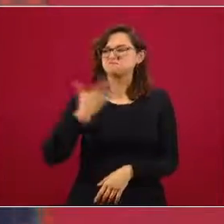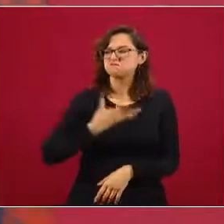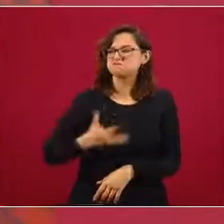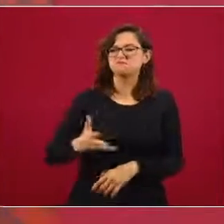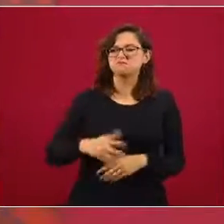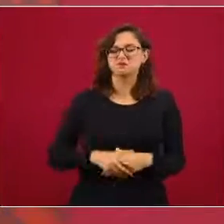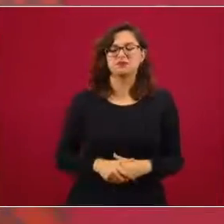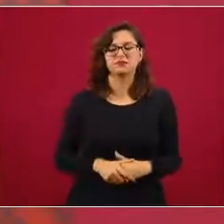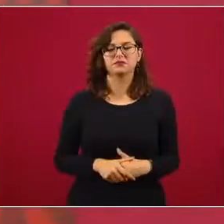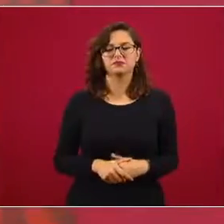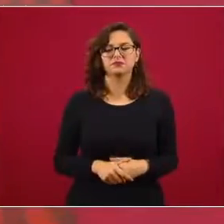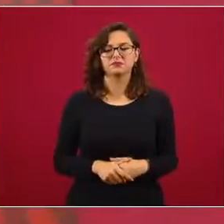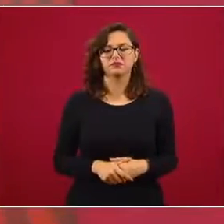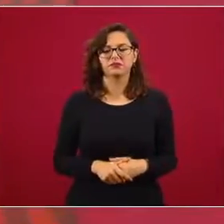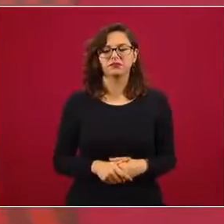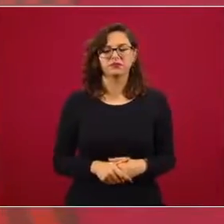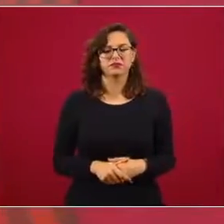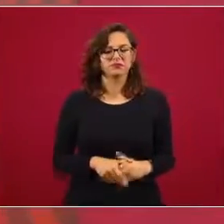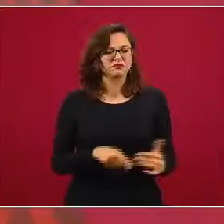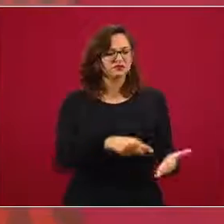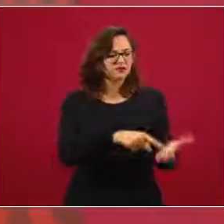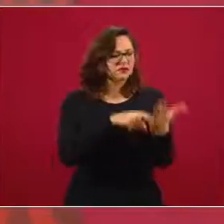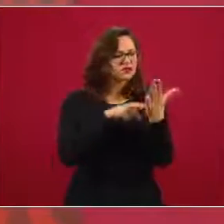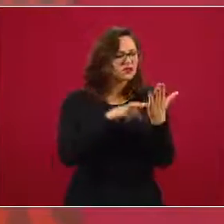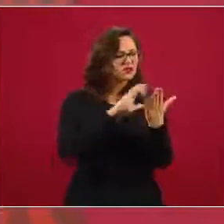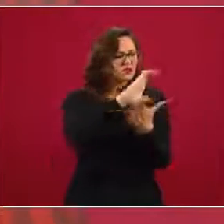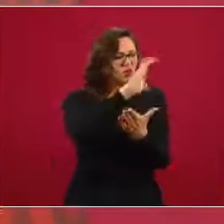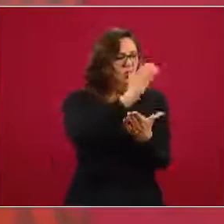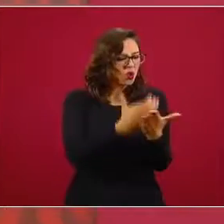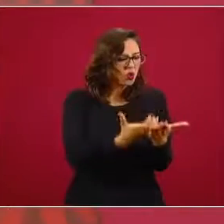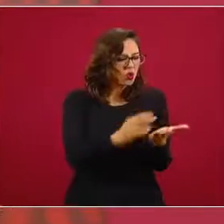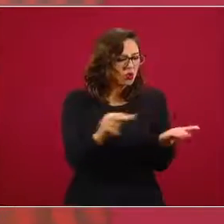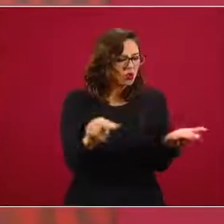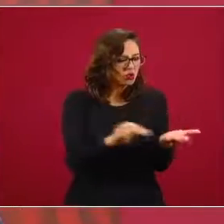de los contratos que firmaron,